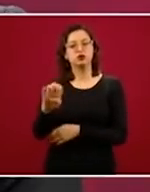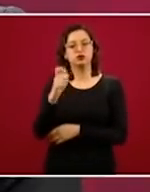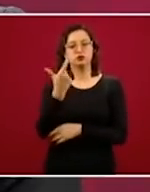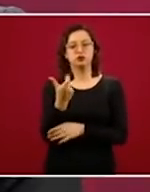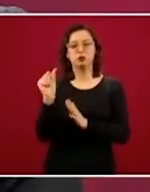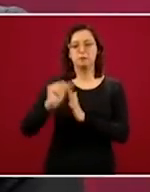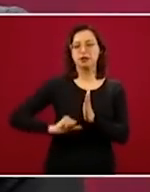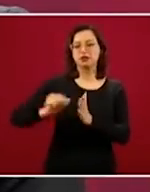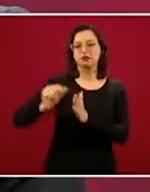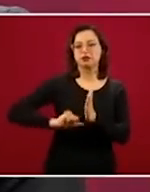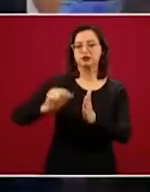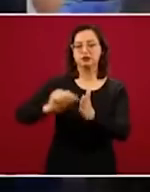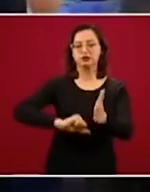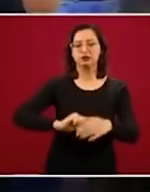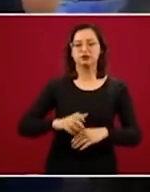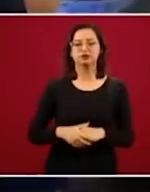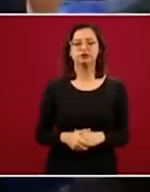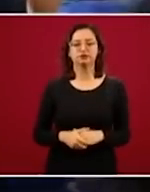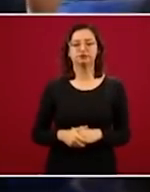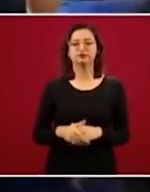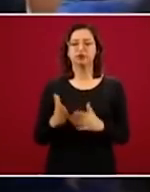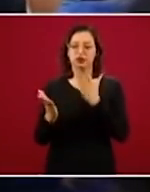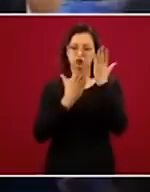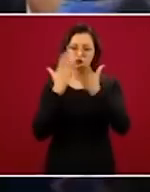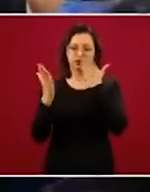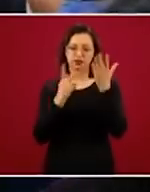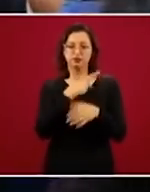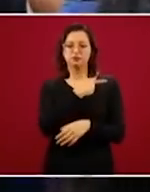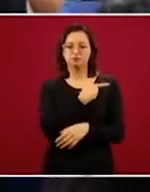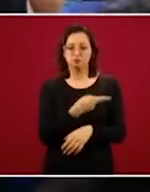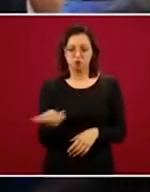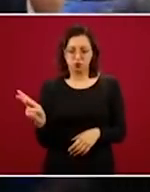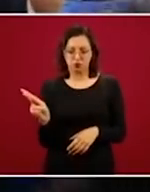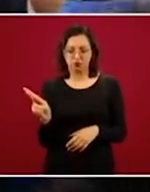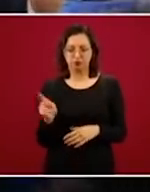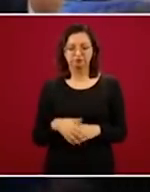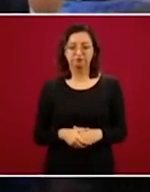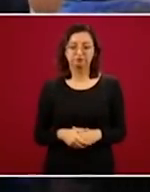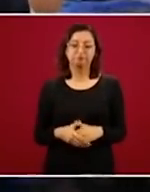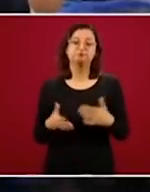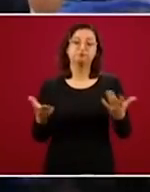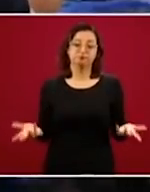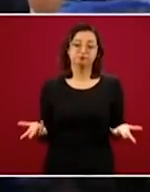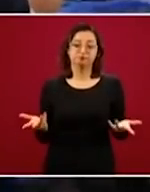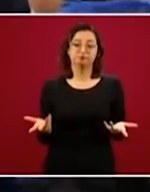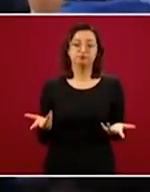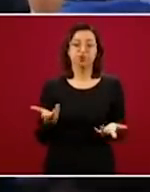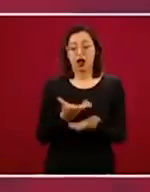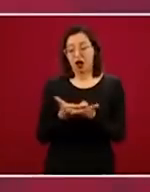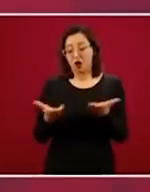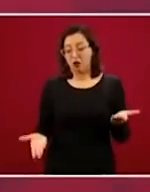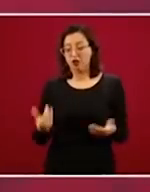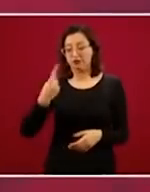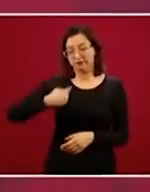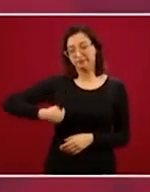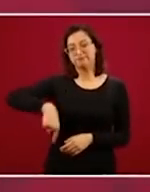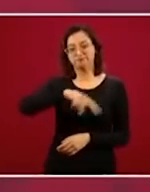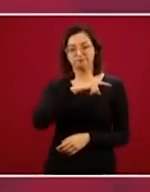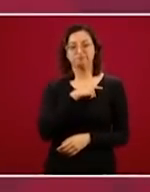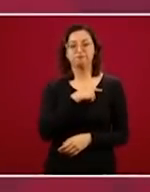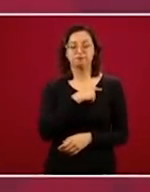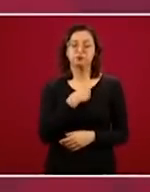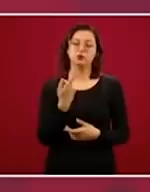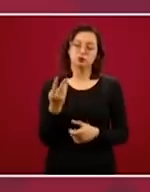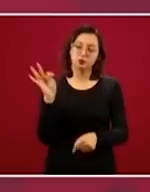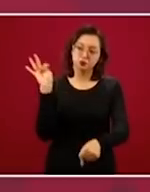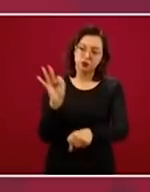mensuales estudiantes pobres entonces eso es lo que estamos haciendo por las